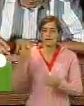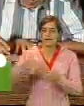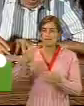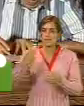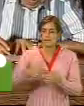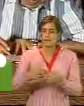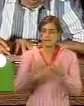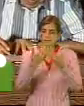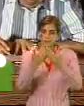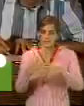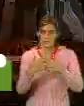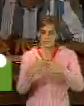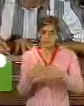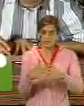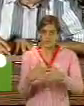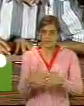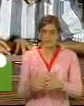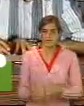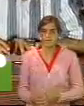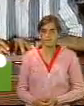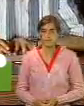Industrial.